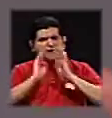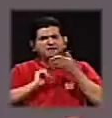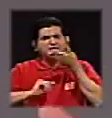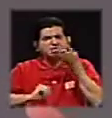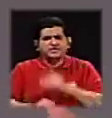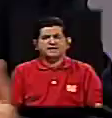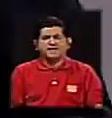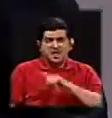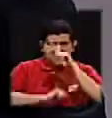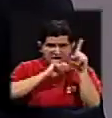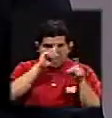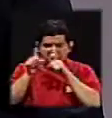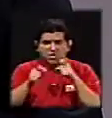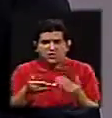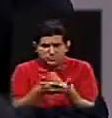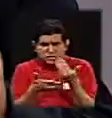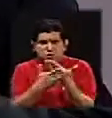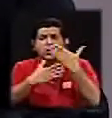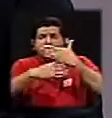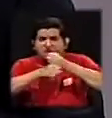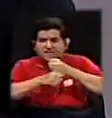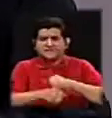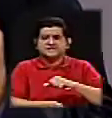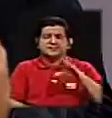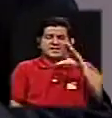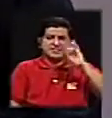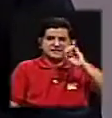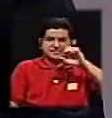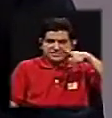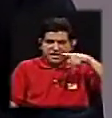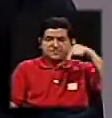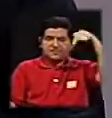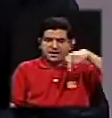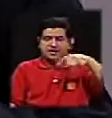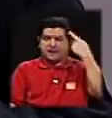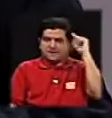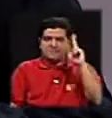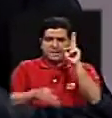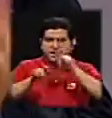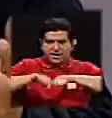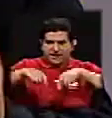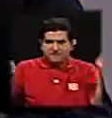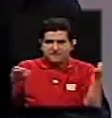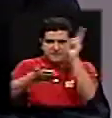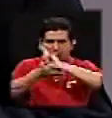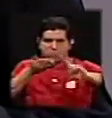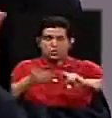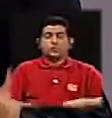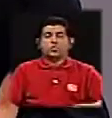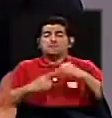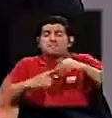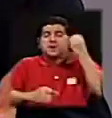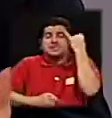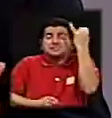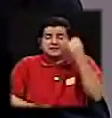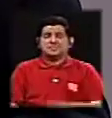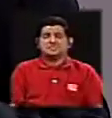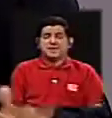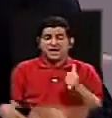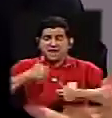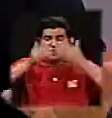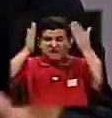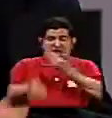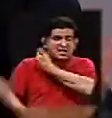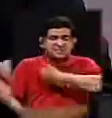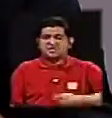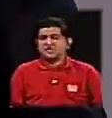de la encuesta más reciente que acaba de hacer el CIEP para el Semanario Universidad, donde la principal conclusión es que los candidatos presidenciales no